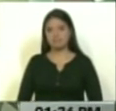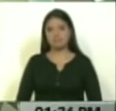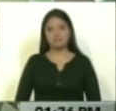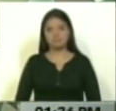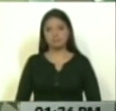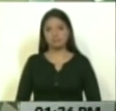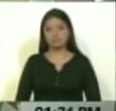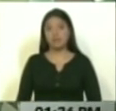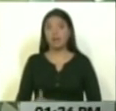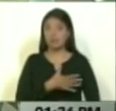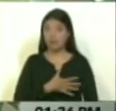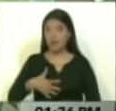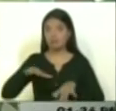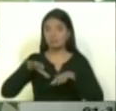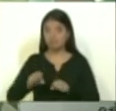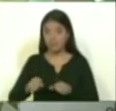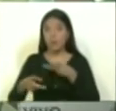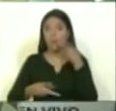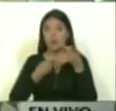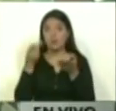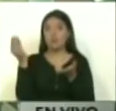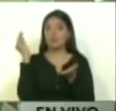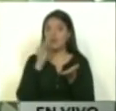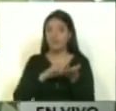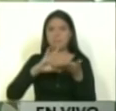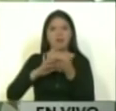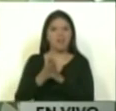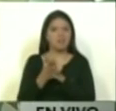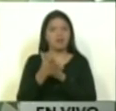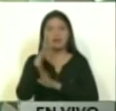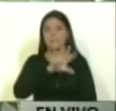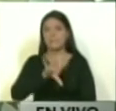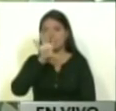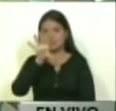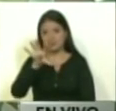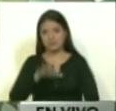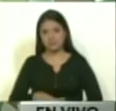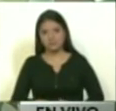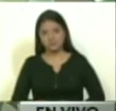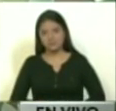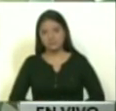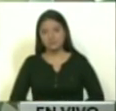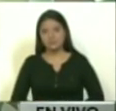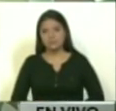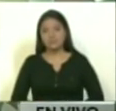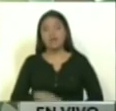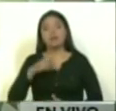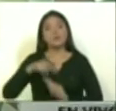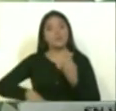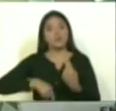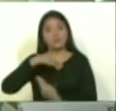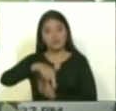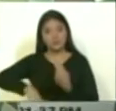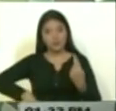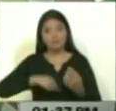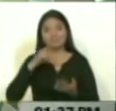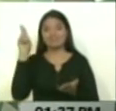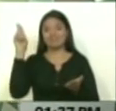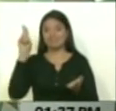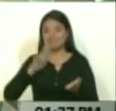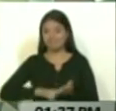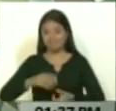Y quieren tomar el poder político otra vez, para terminar de saquear la patria. La revolución le garantiza